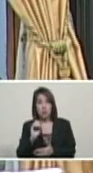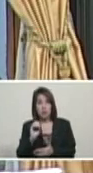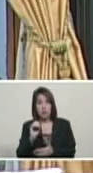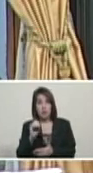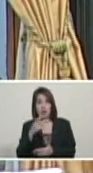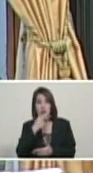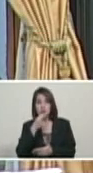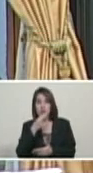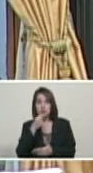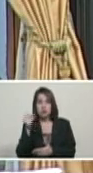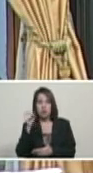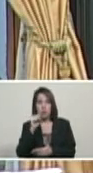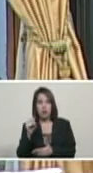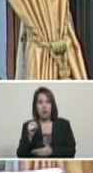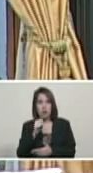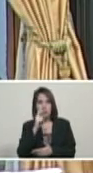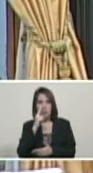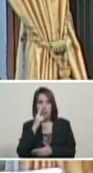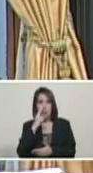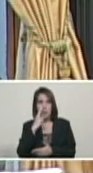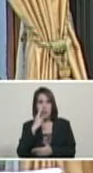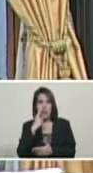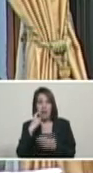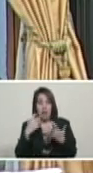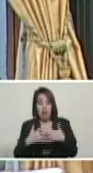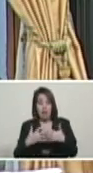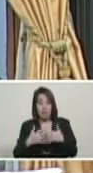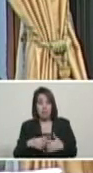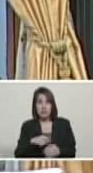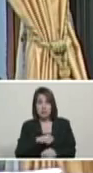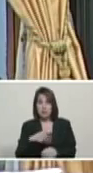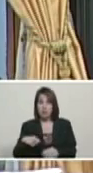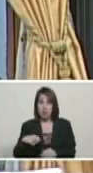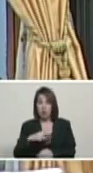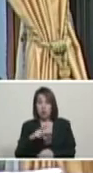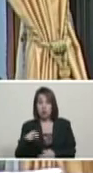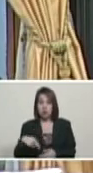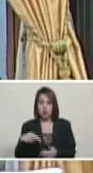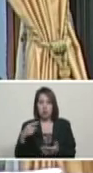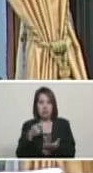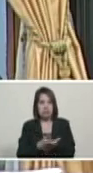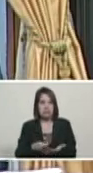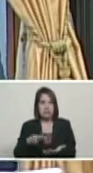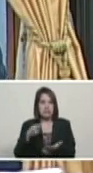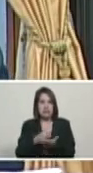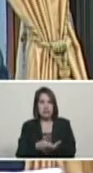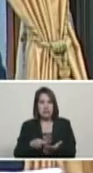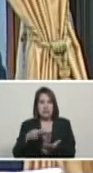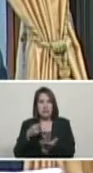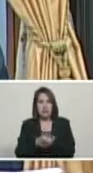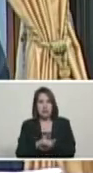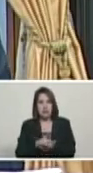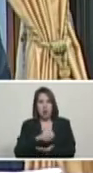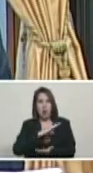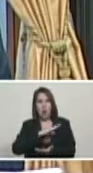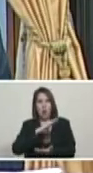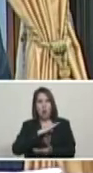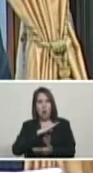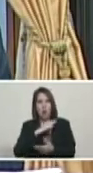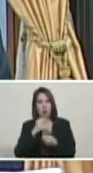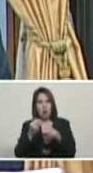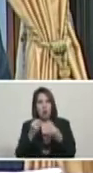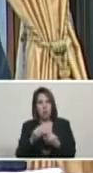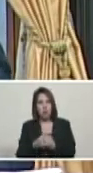saber a la nómina privada que venimos nosotros cancelando y la nómina por cuenta propia, el programa de